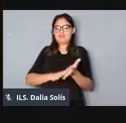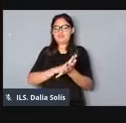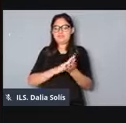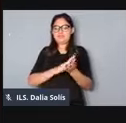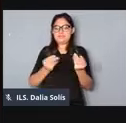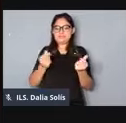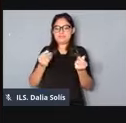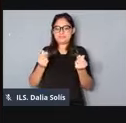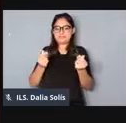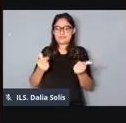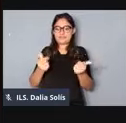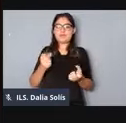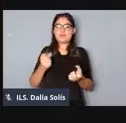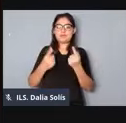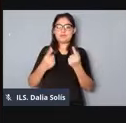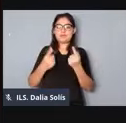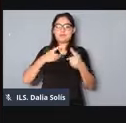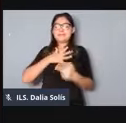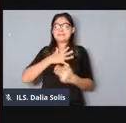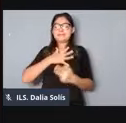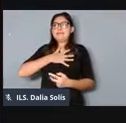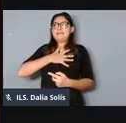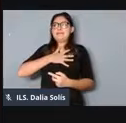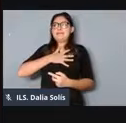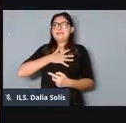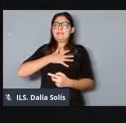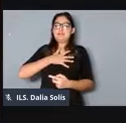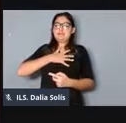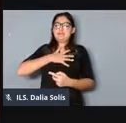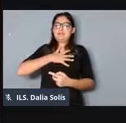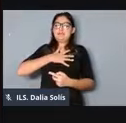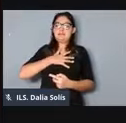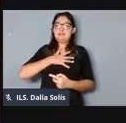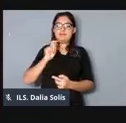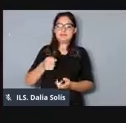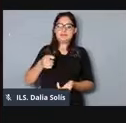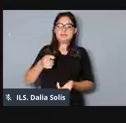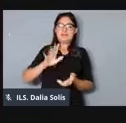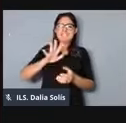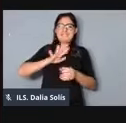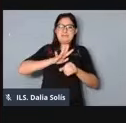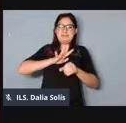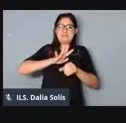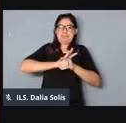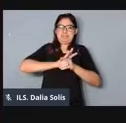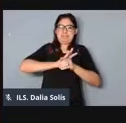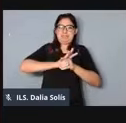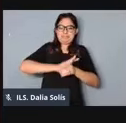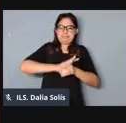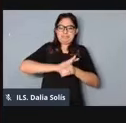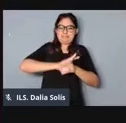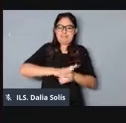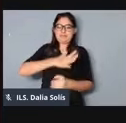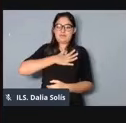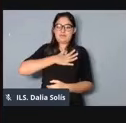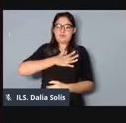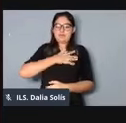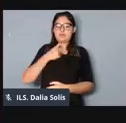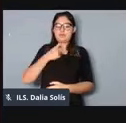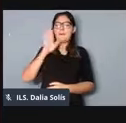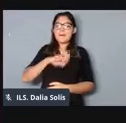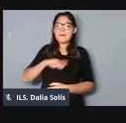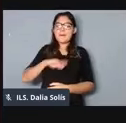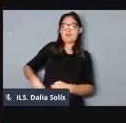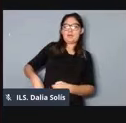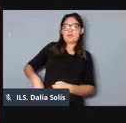¿no? Muy profunda por algo que hizo, que se puede manifestar la culpa, ¿no? Tiene mucha angustia,